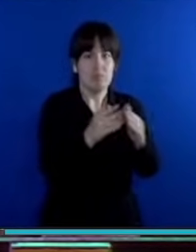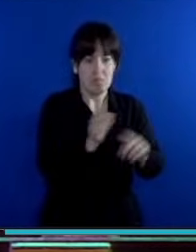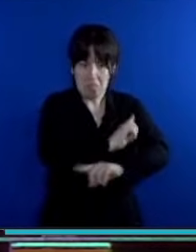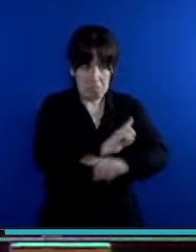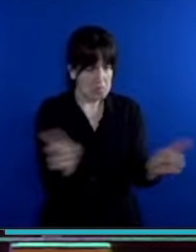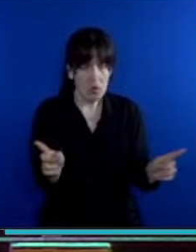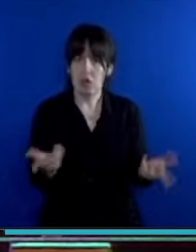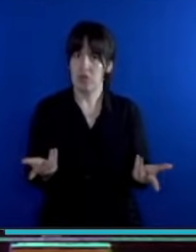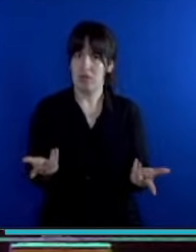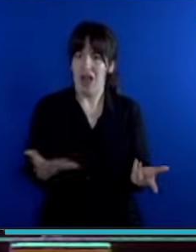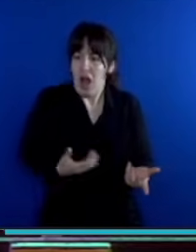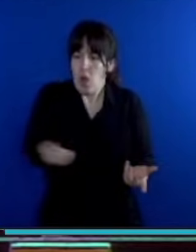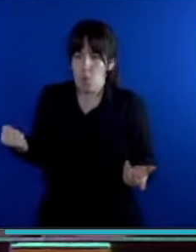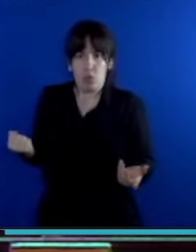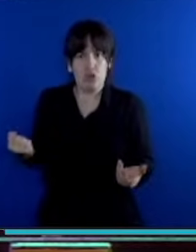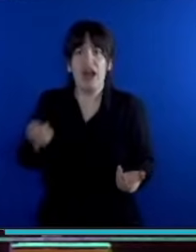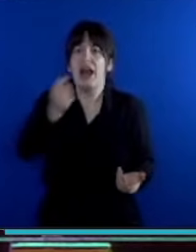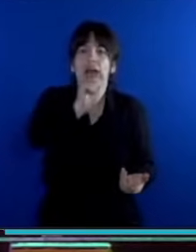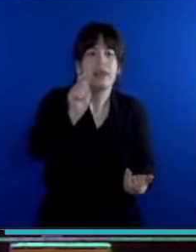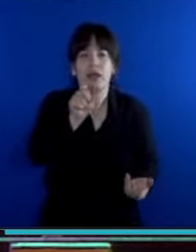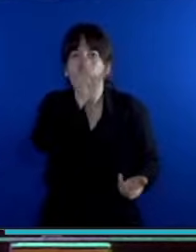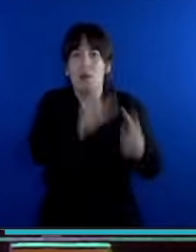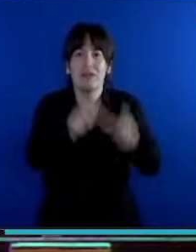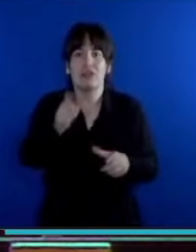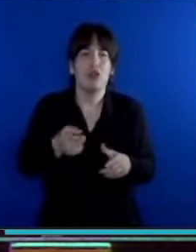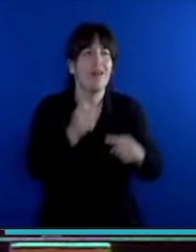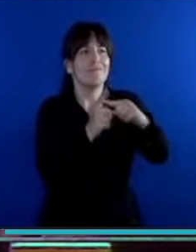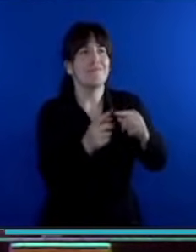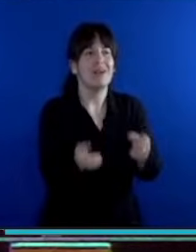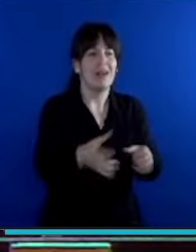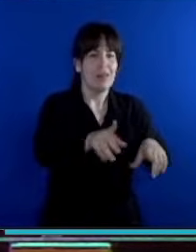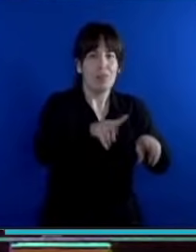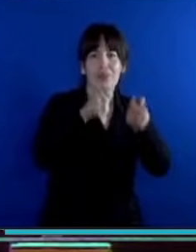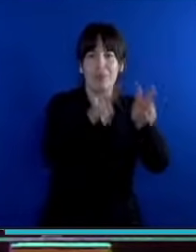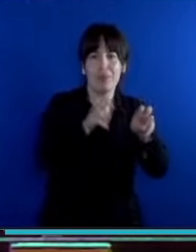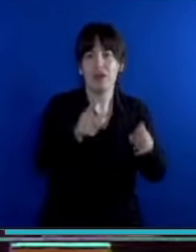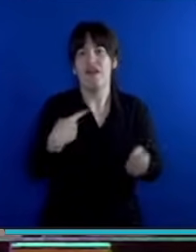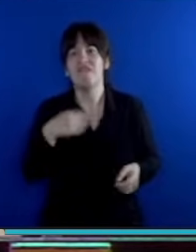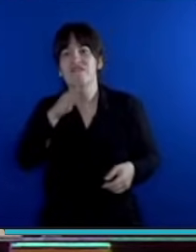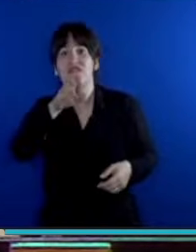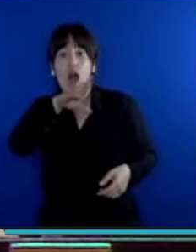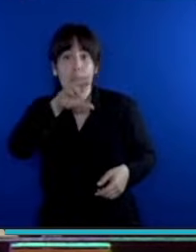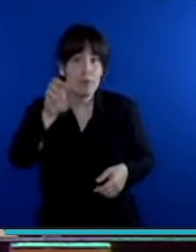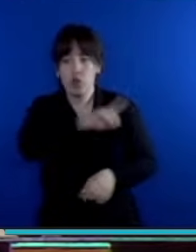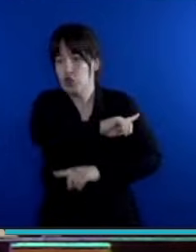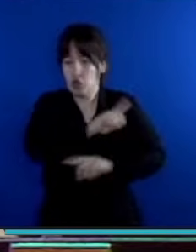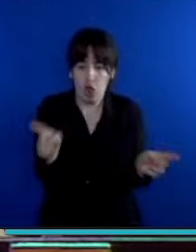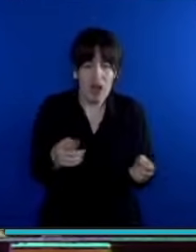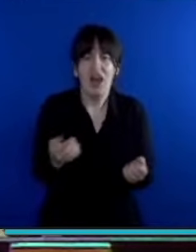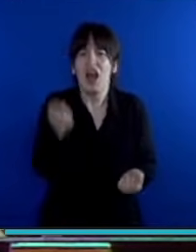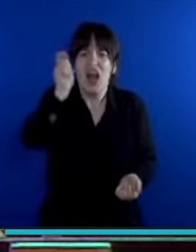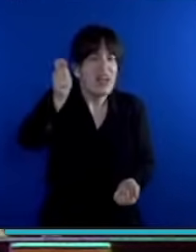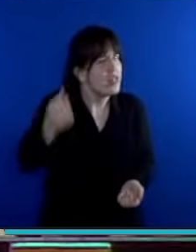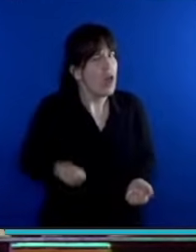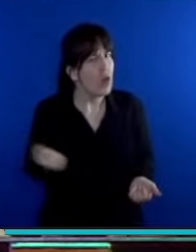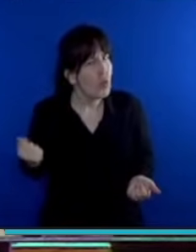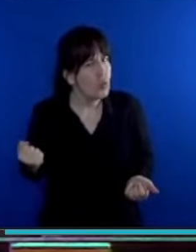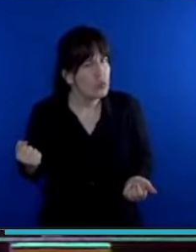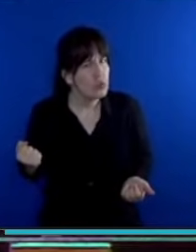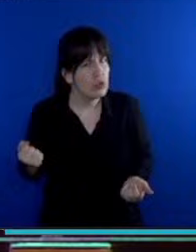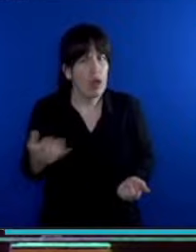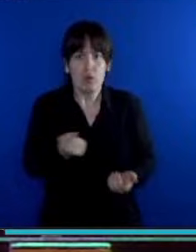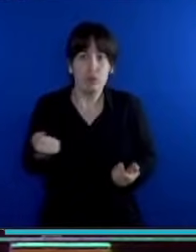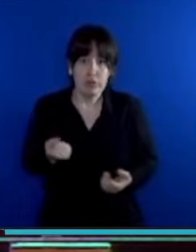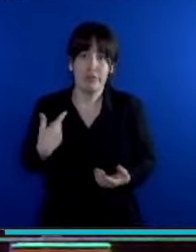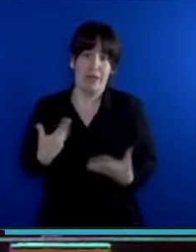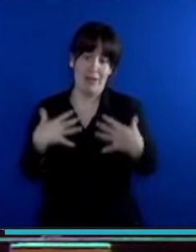Tampoco. ¿Ajustaron a quienes se benefician siempre? No. ¿En el VAPRO? No, evidentemente no. ¿A quiénes ajustaron? Bueno, ajustaron a salud,